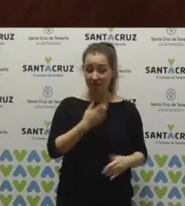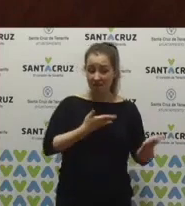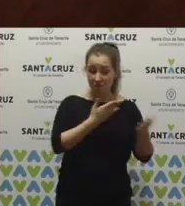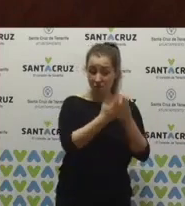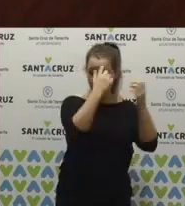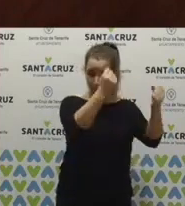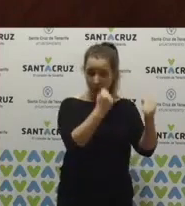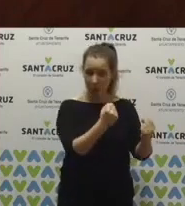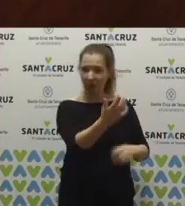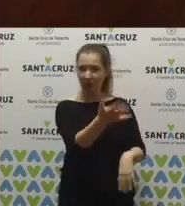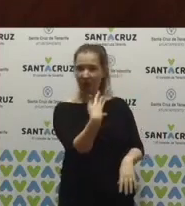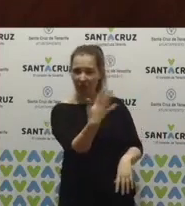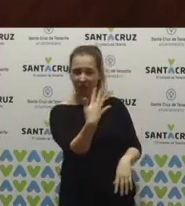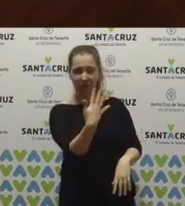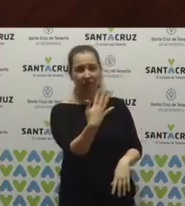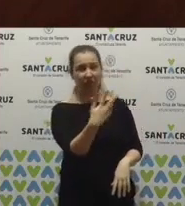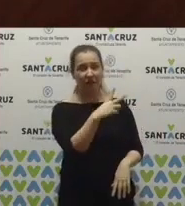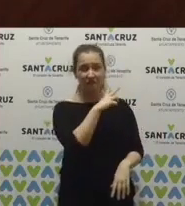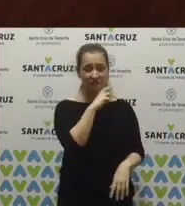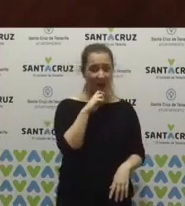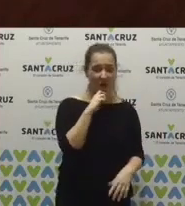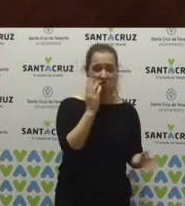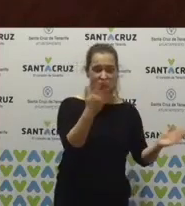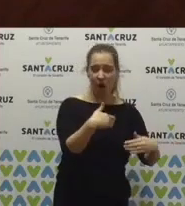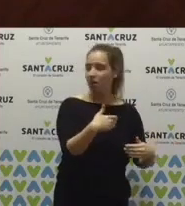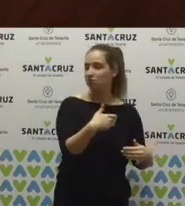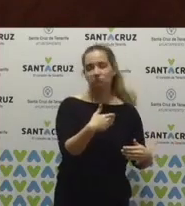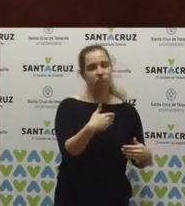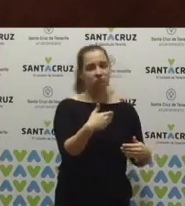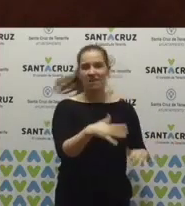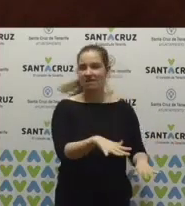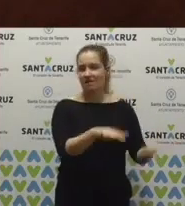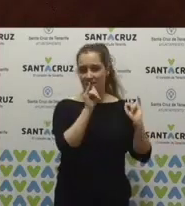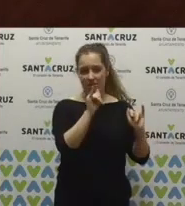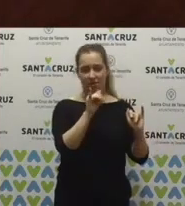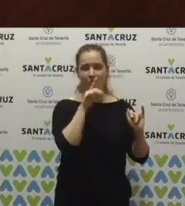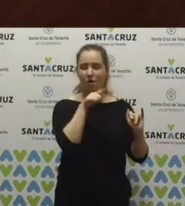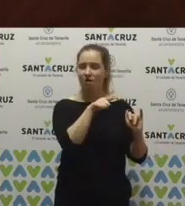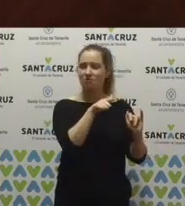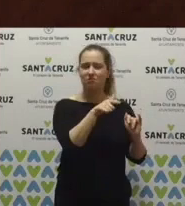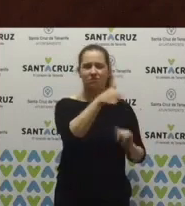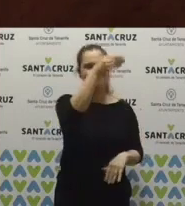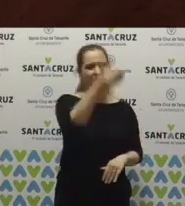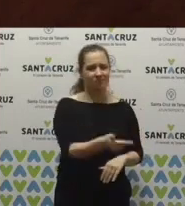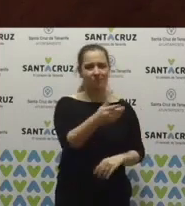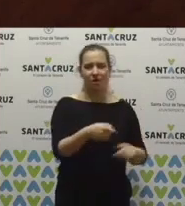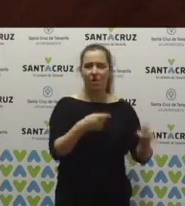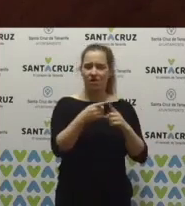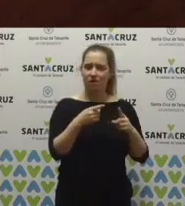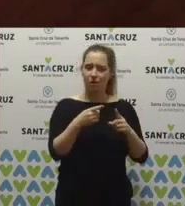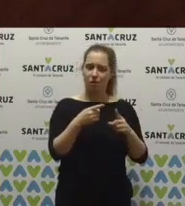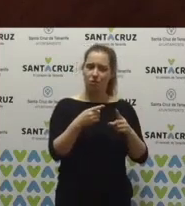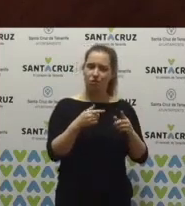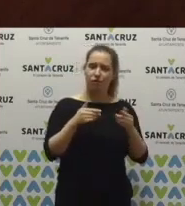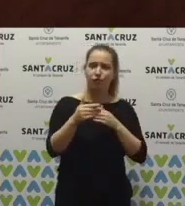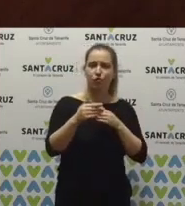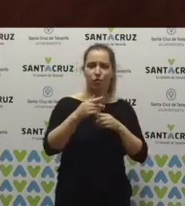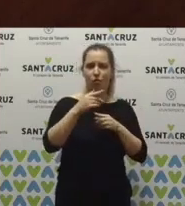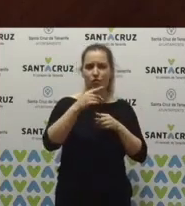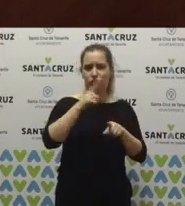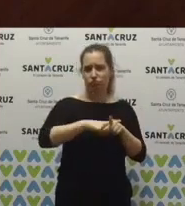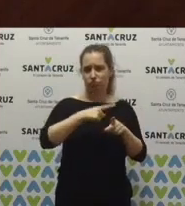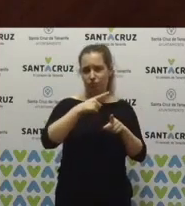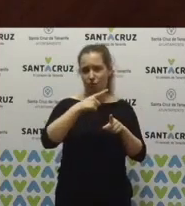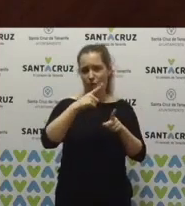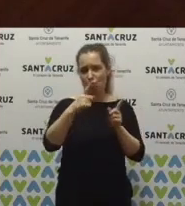de valor a un acuerdo que considero absolutamente trascendental para el futuro a corto medio y largo plazo de santa cruz